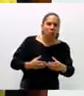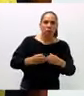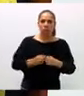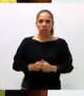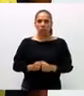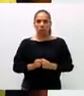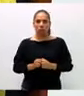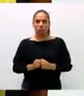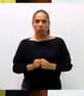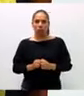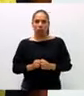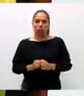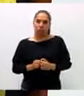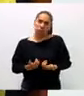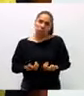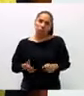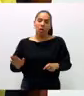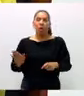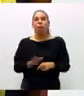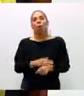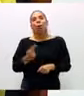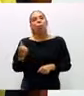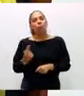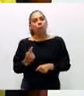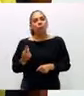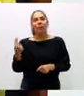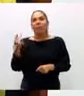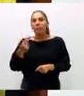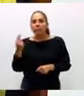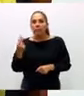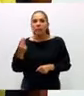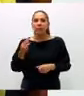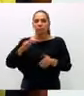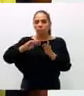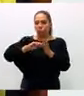poco sirve desarrollar estrategias